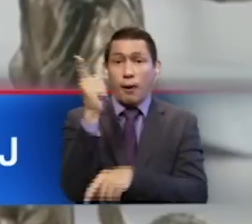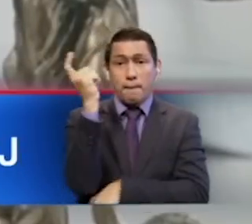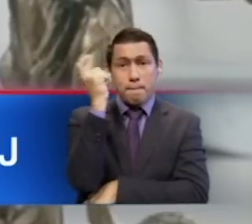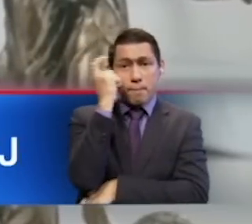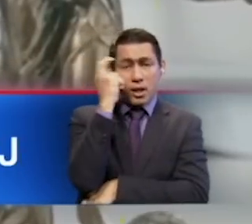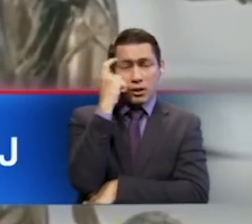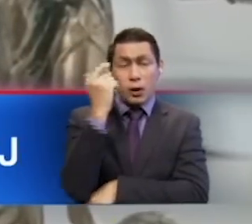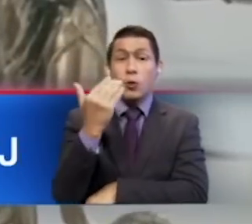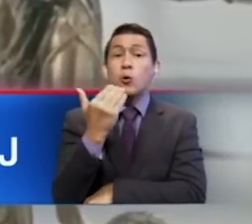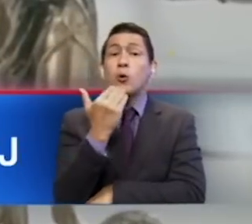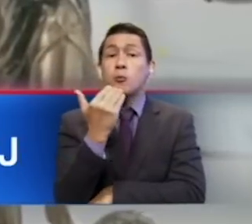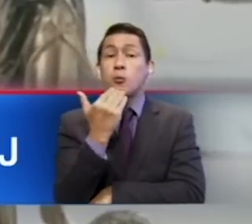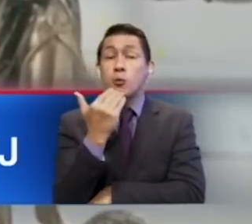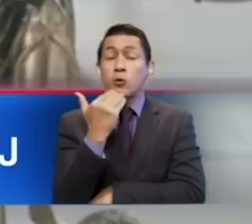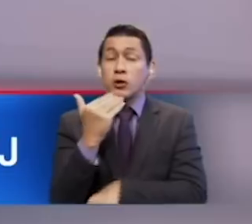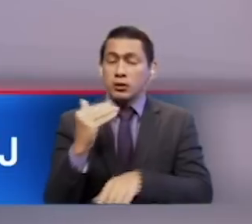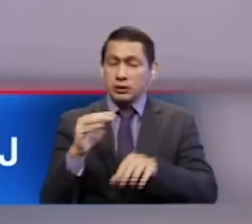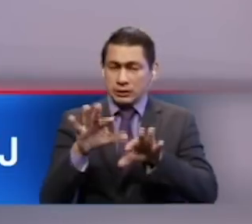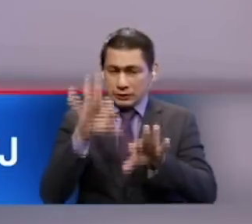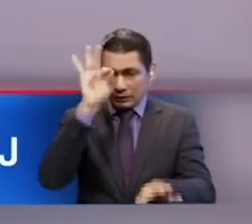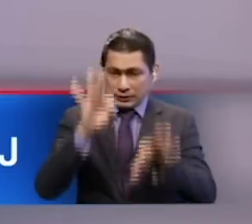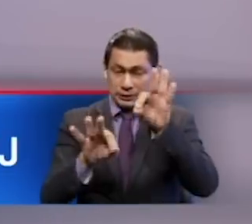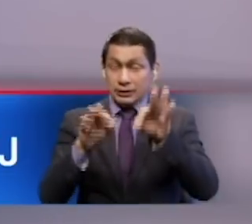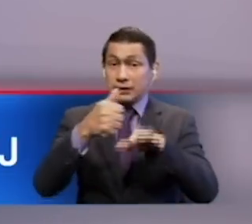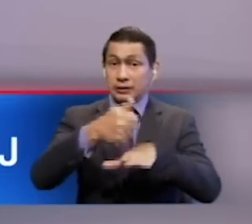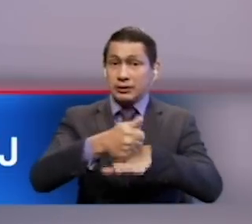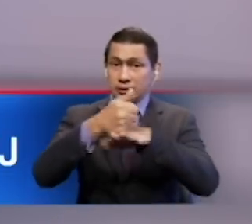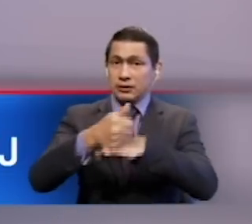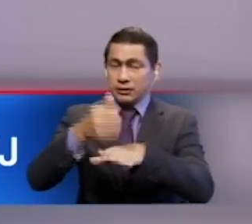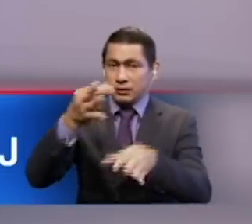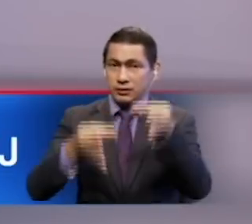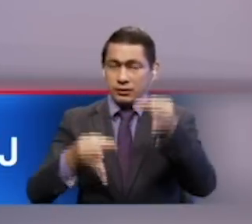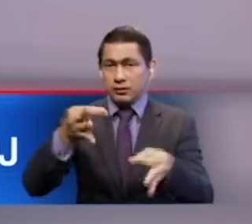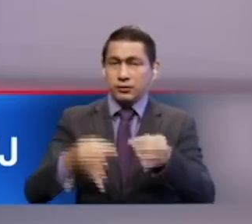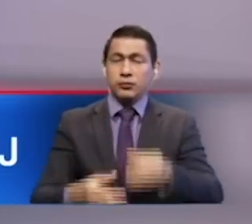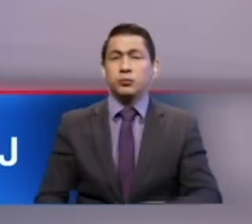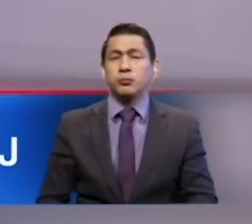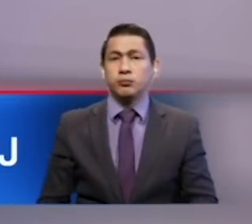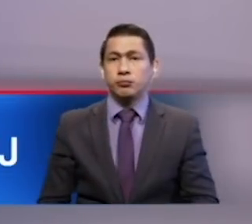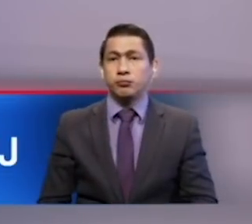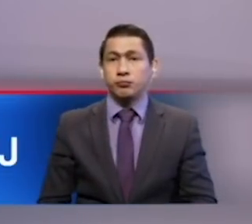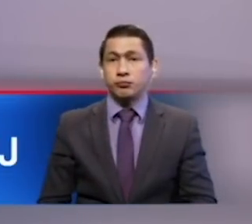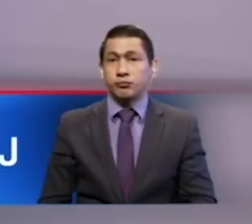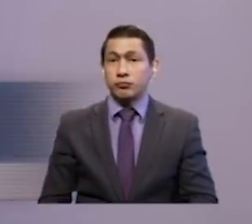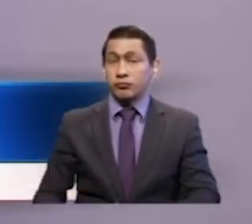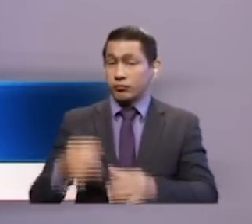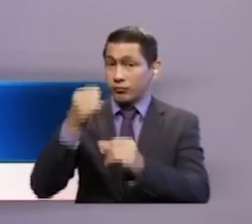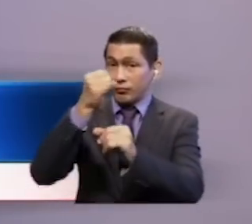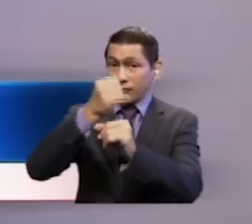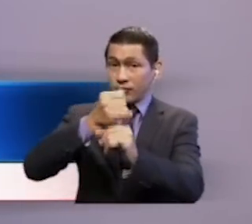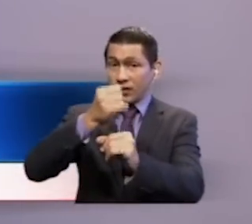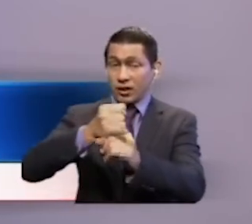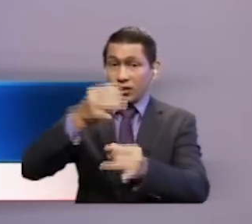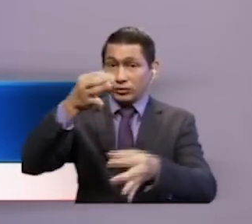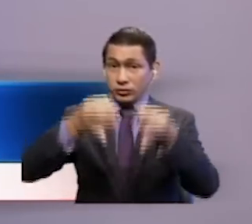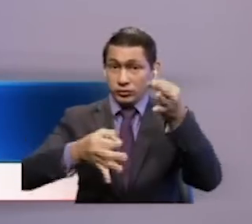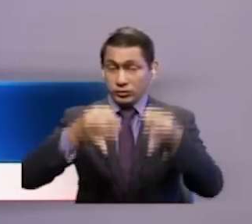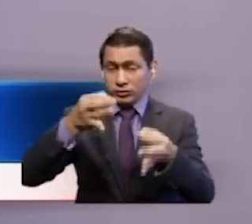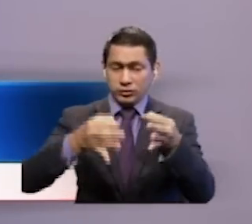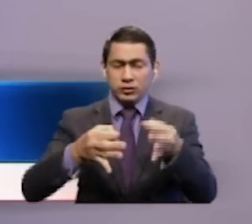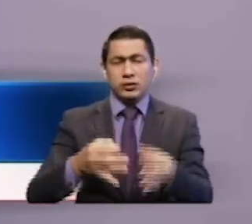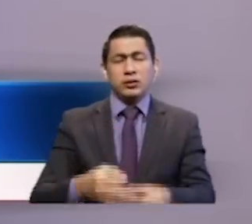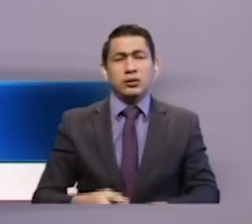transparentar el proceso de selección de los nuevos jueces. La decisión adoptada por el Pleno del Consejo de la Judicatura no